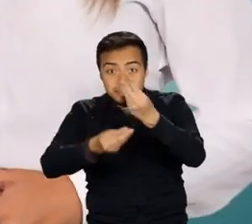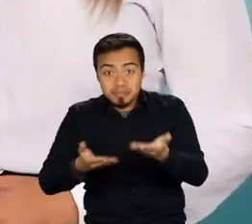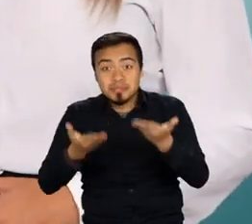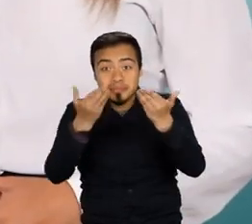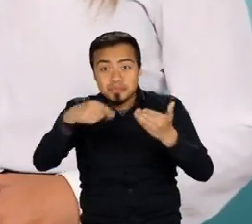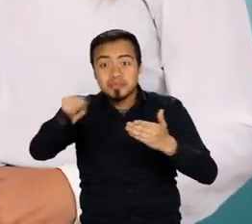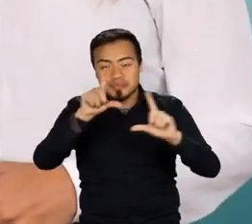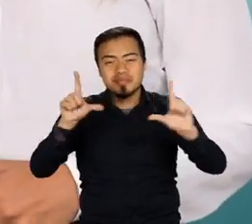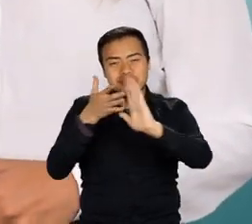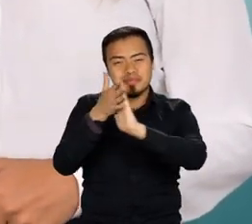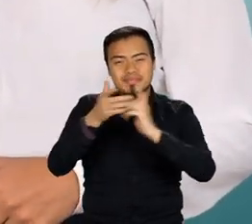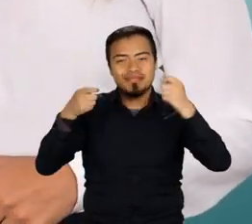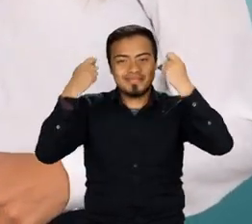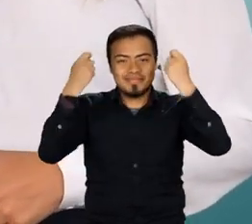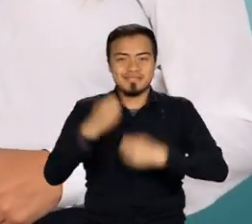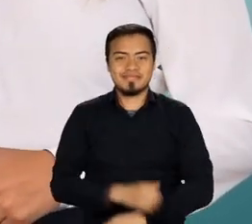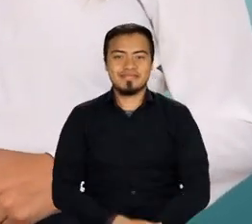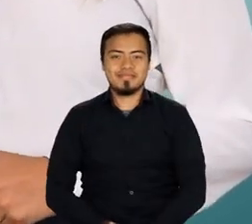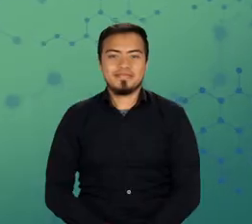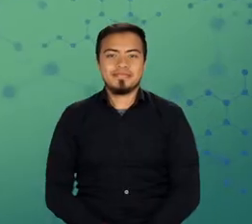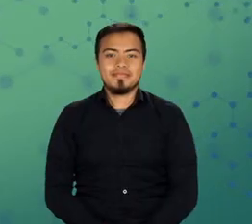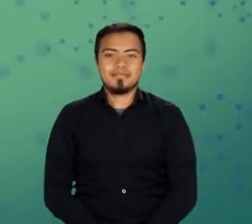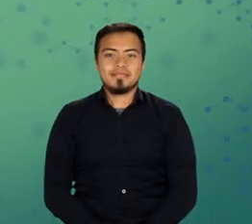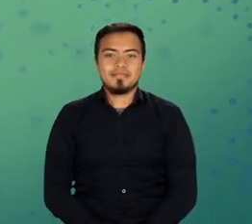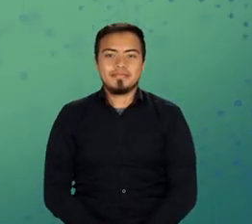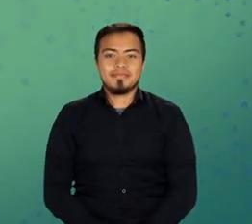nosotros nos vamos a unos mensajes institucionales.